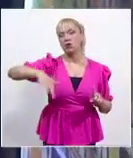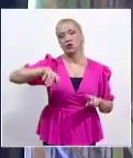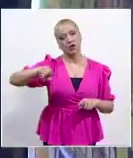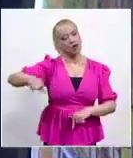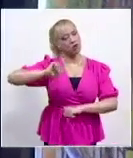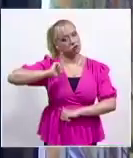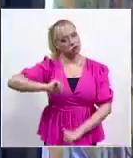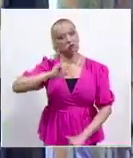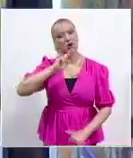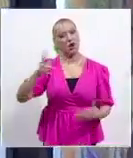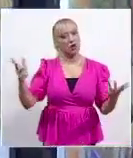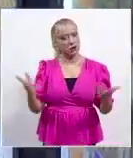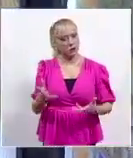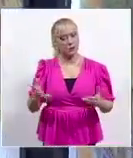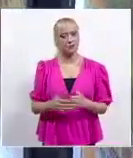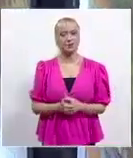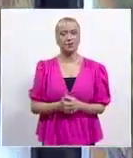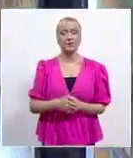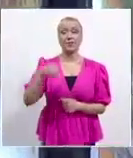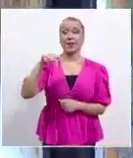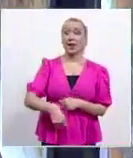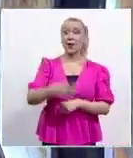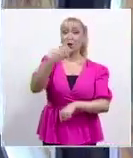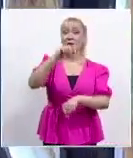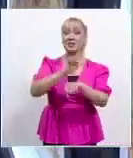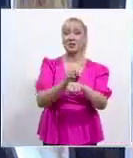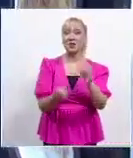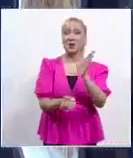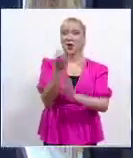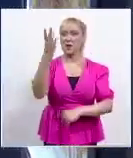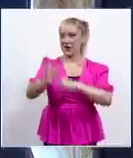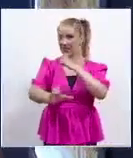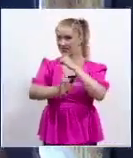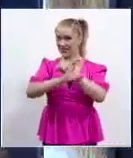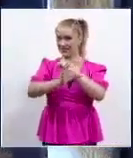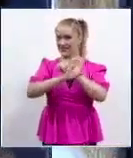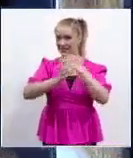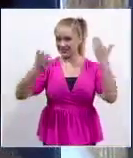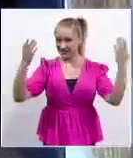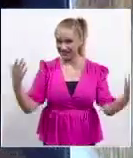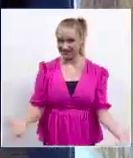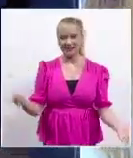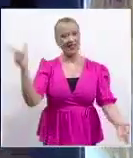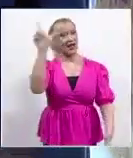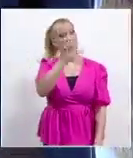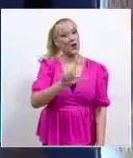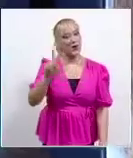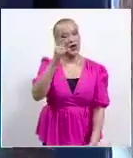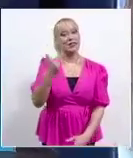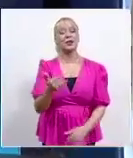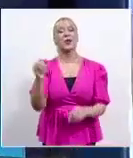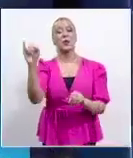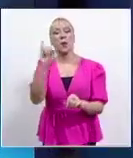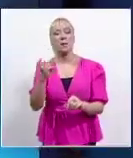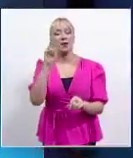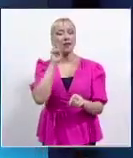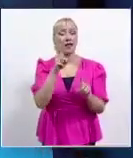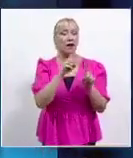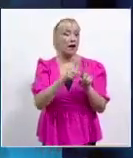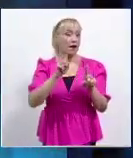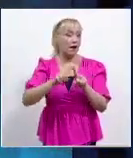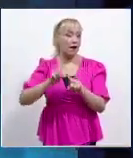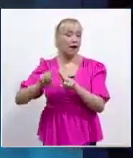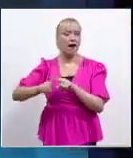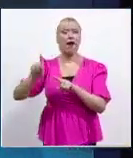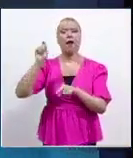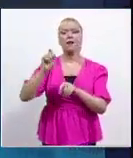Y esta semana será de estrenos en el canal del Poder Judicial de la Federación, pues a partir del lunes y hasta el jueves le tendremos una nueva barra